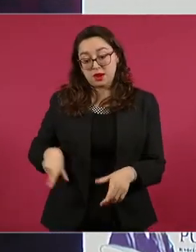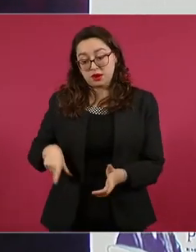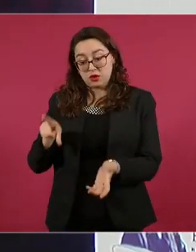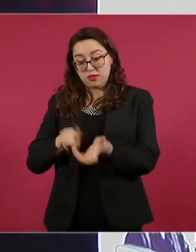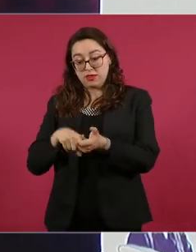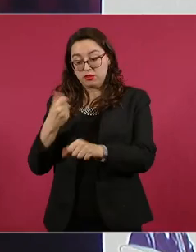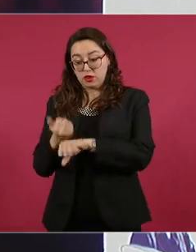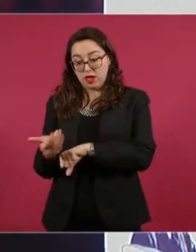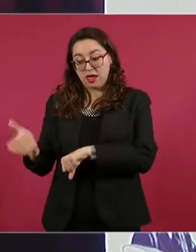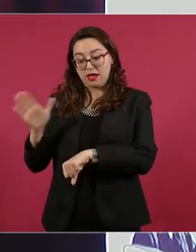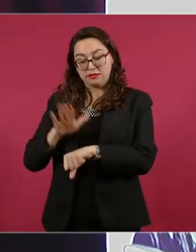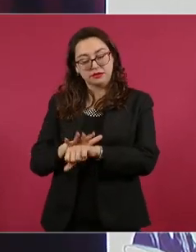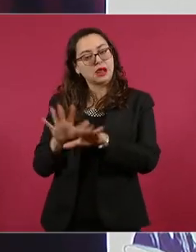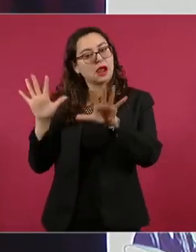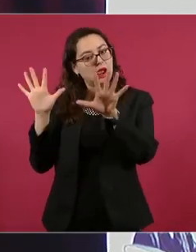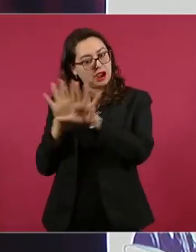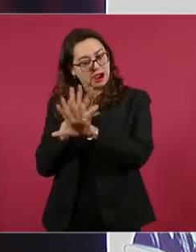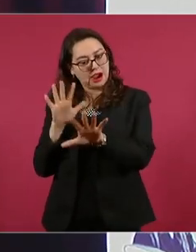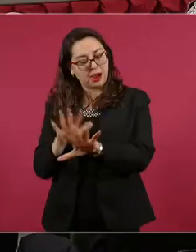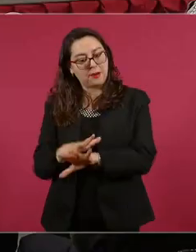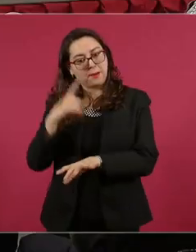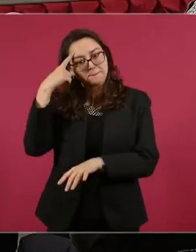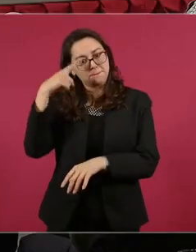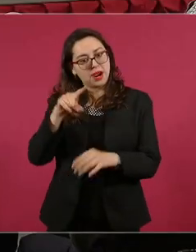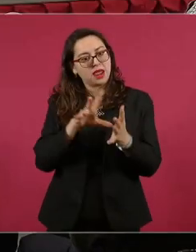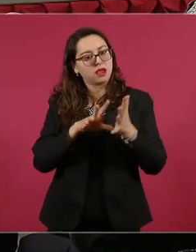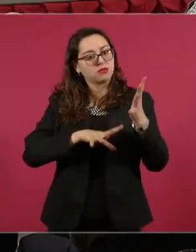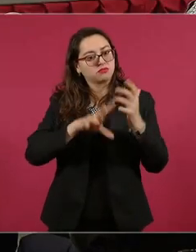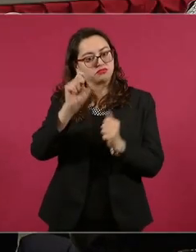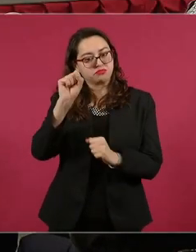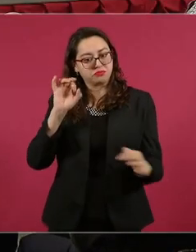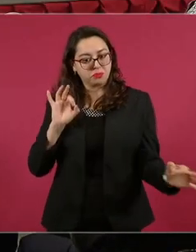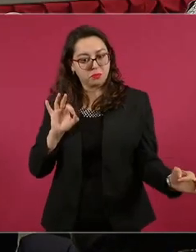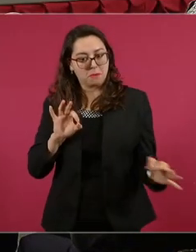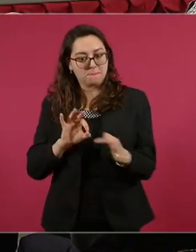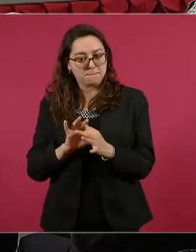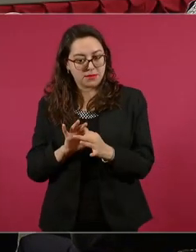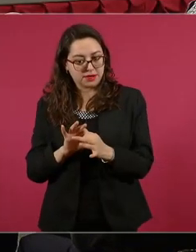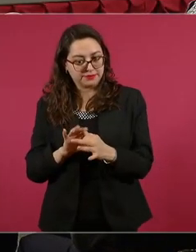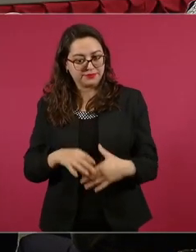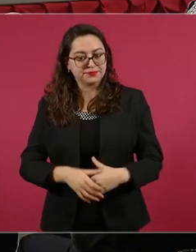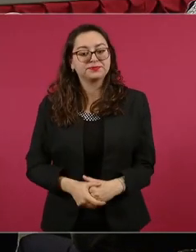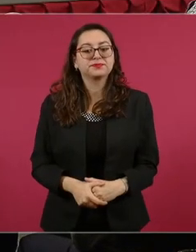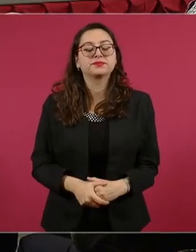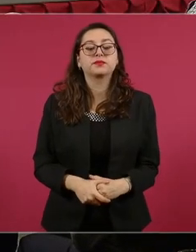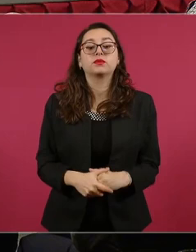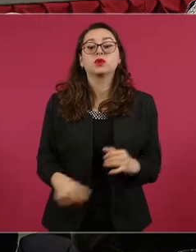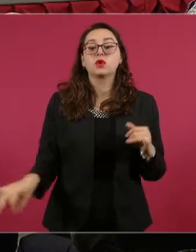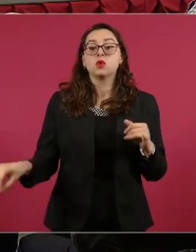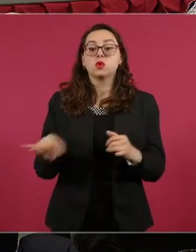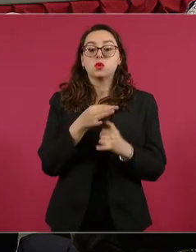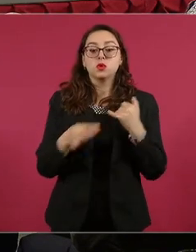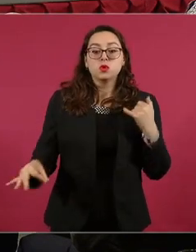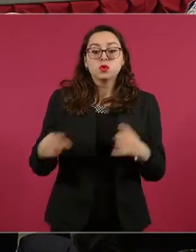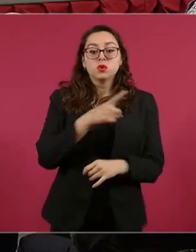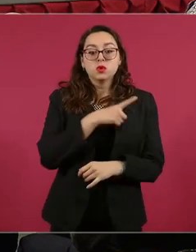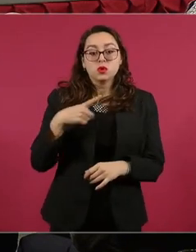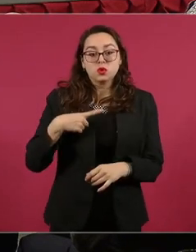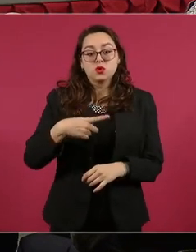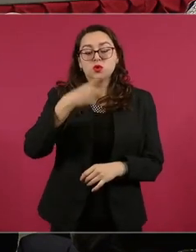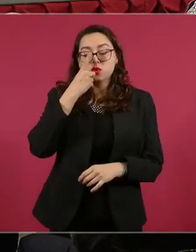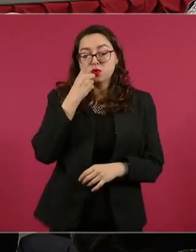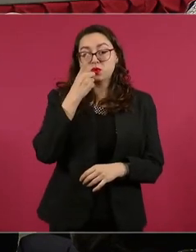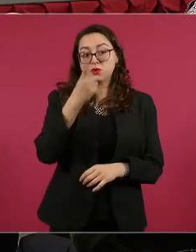a la reforma en el marco del Poder Ejecutivo Federal. Finalmente, es importante destacar que